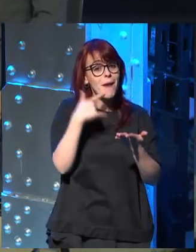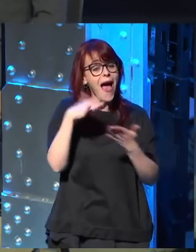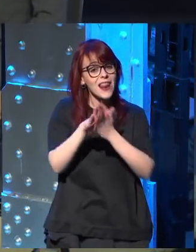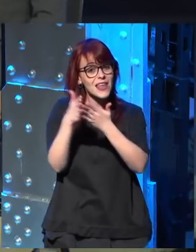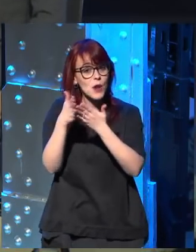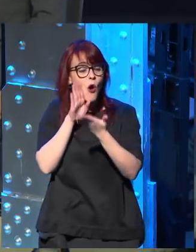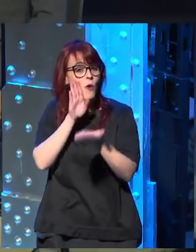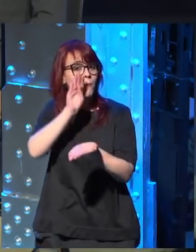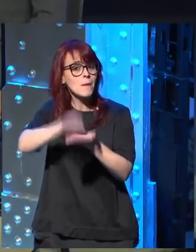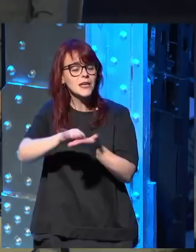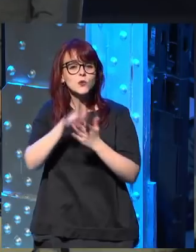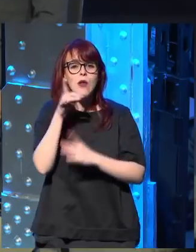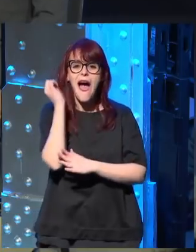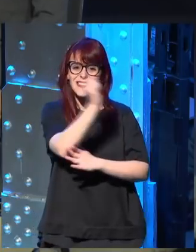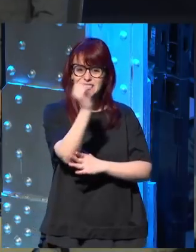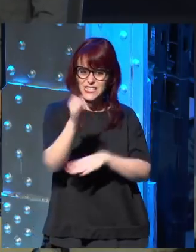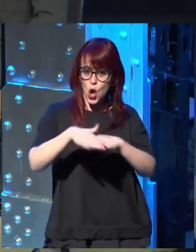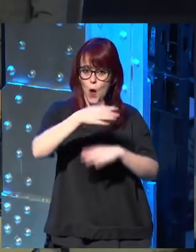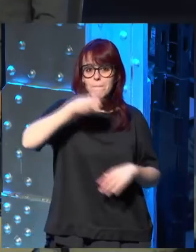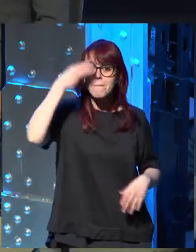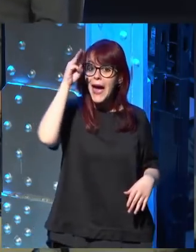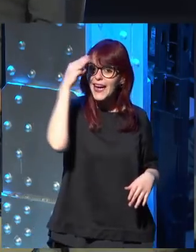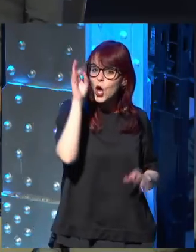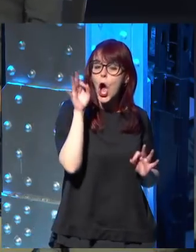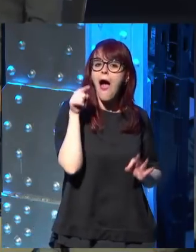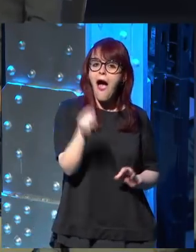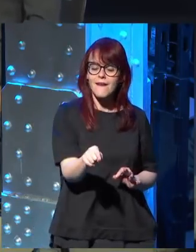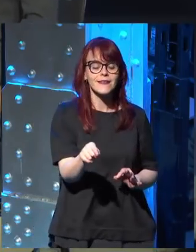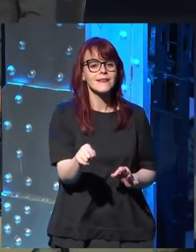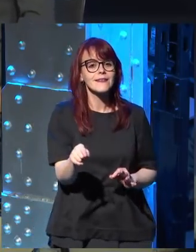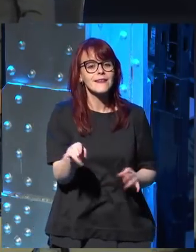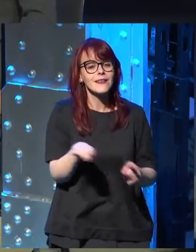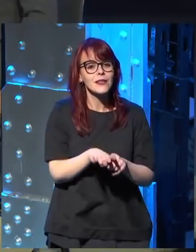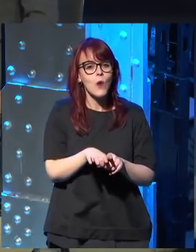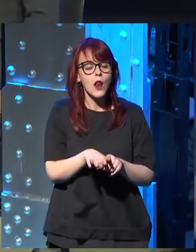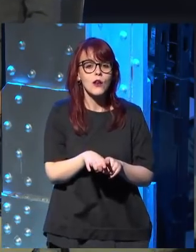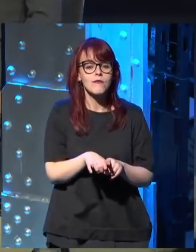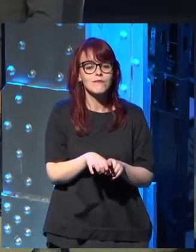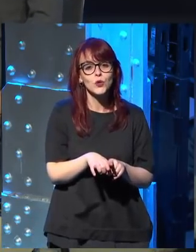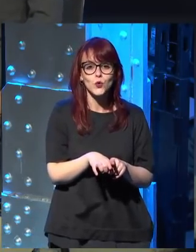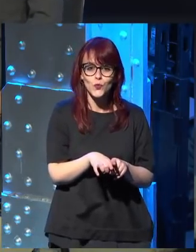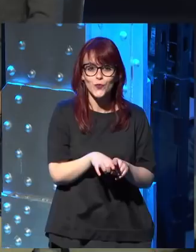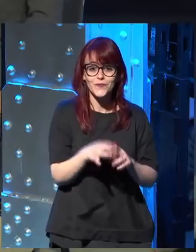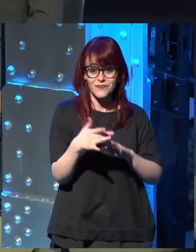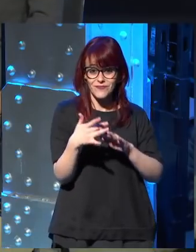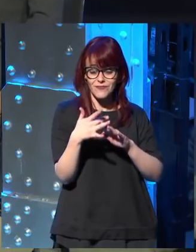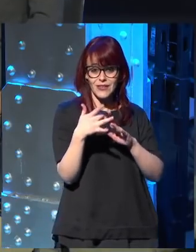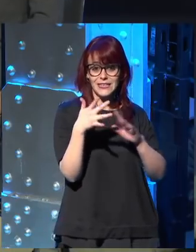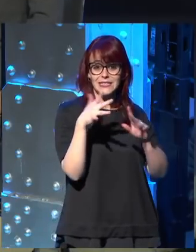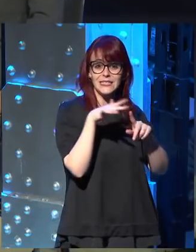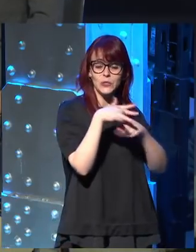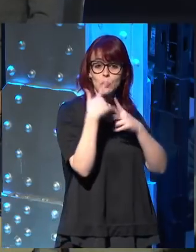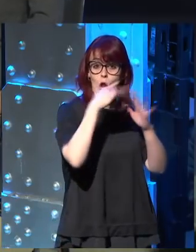es sobre un asesino en México, que es simplemente la reproducción de